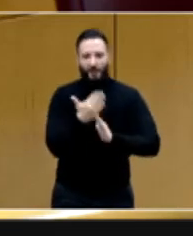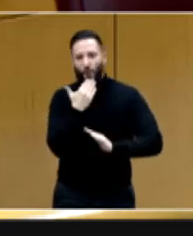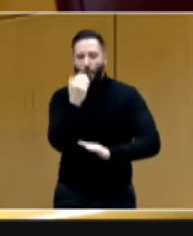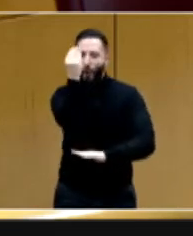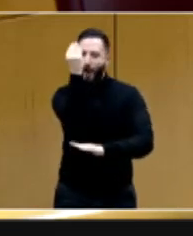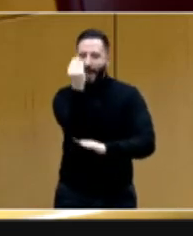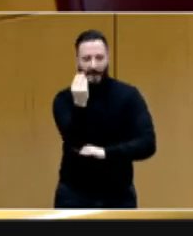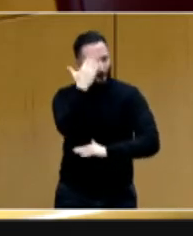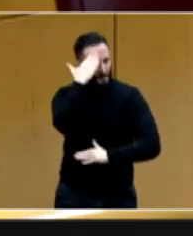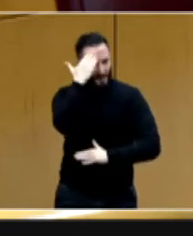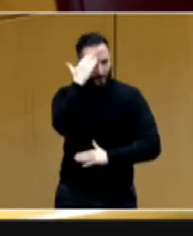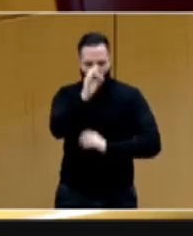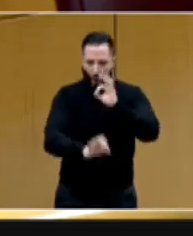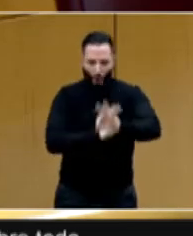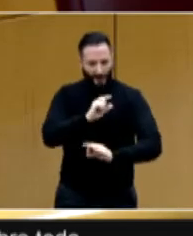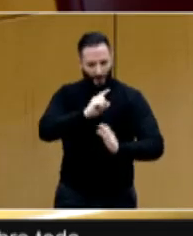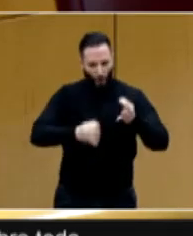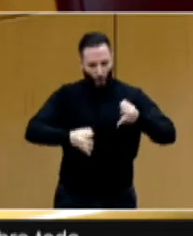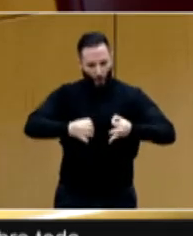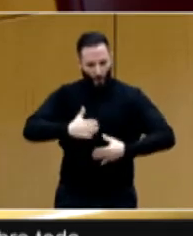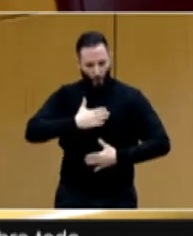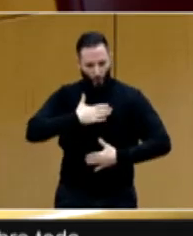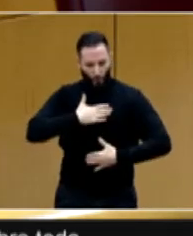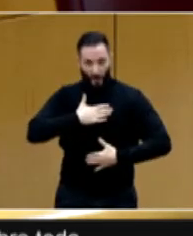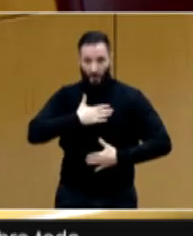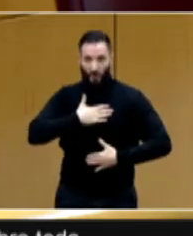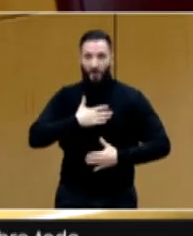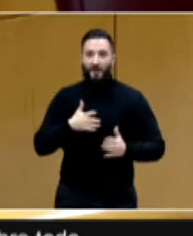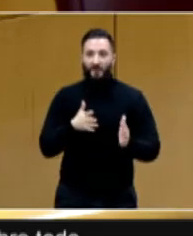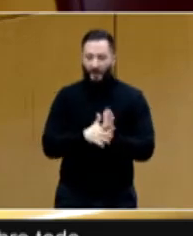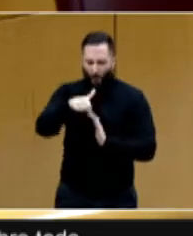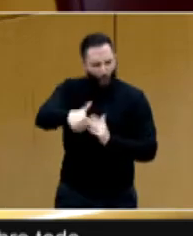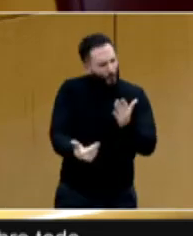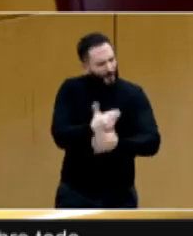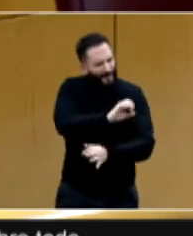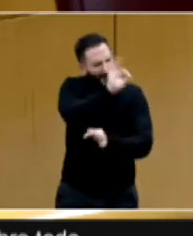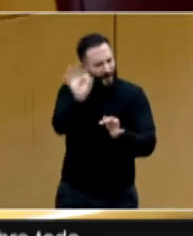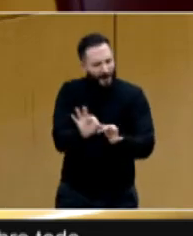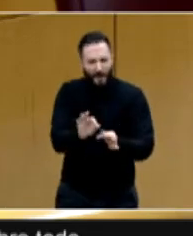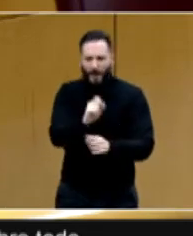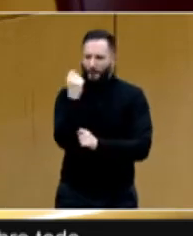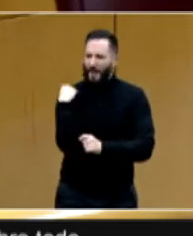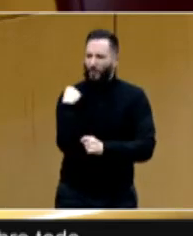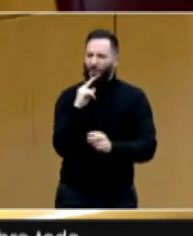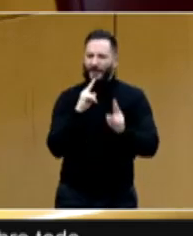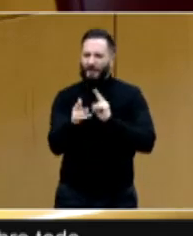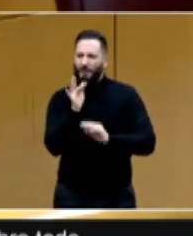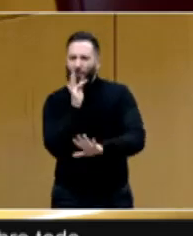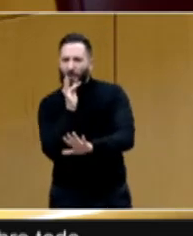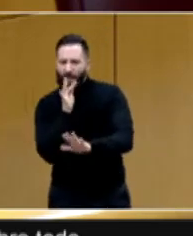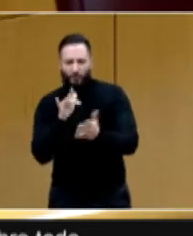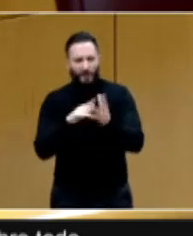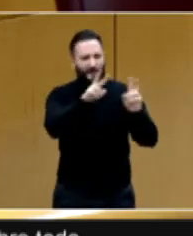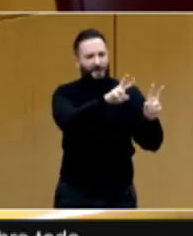ordenamiento jurídico hay muchos aspectos alrededor se han apuntado en alguna pregunta esta mañana que ha quedado sin responder no hay aspectos sociales